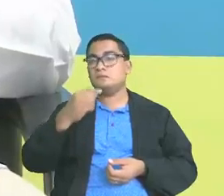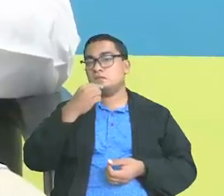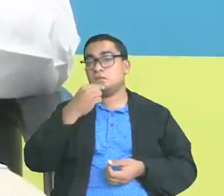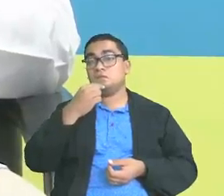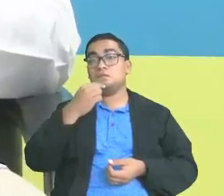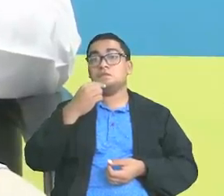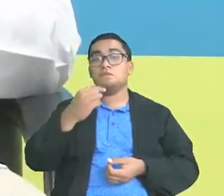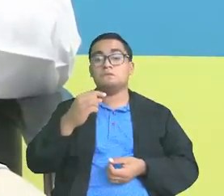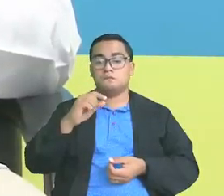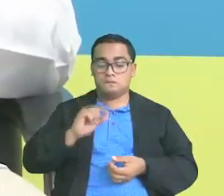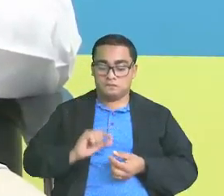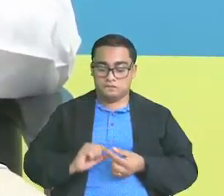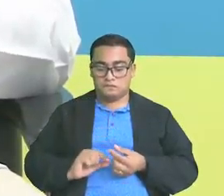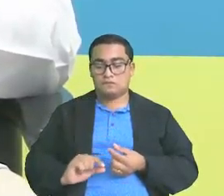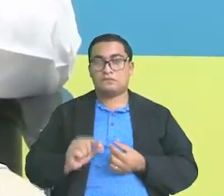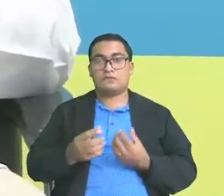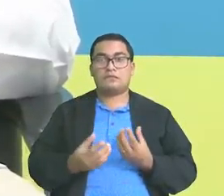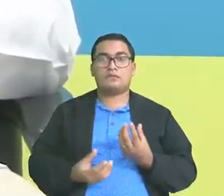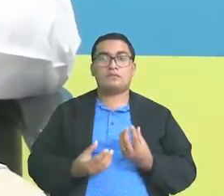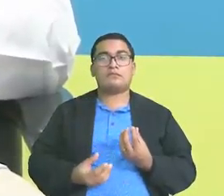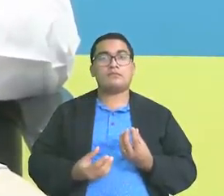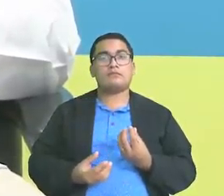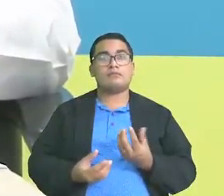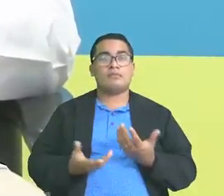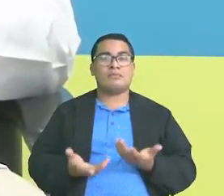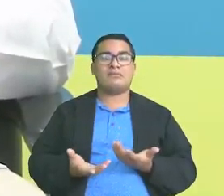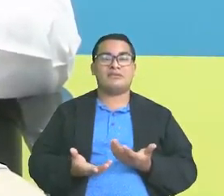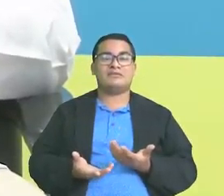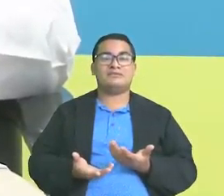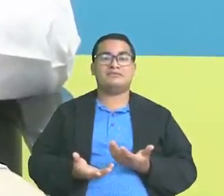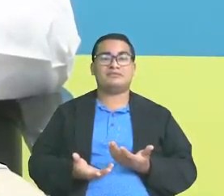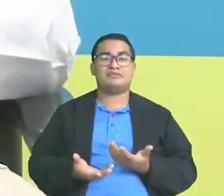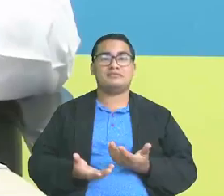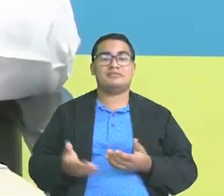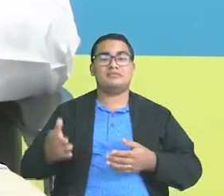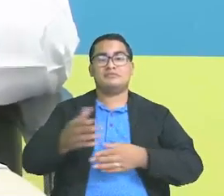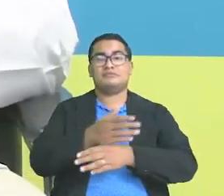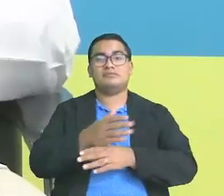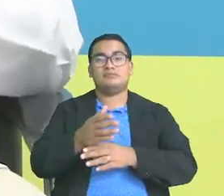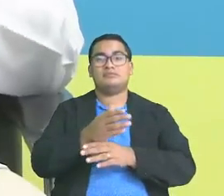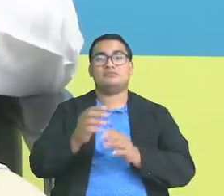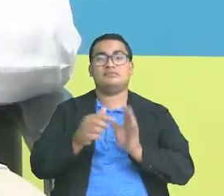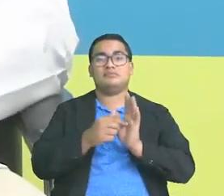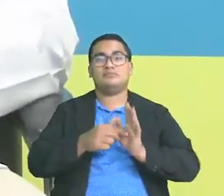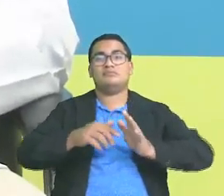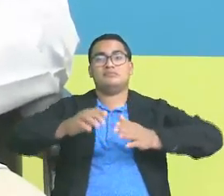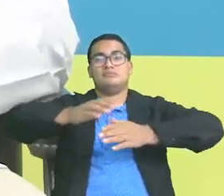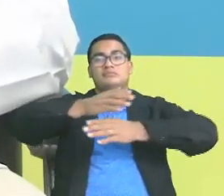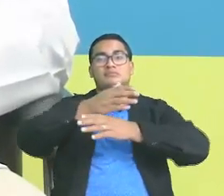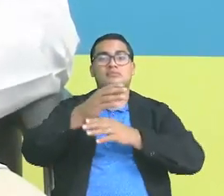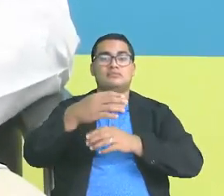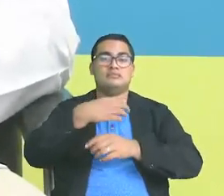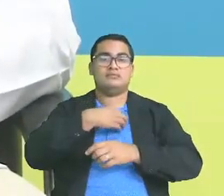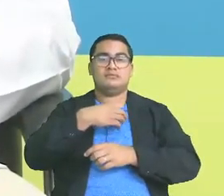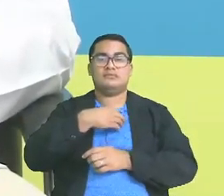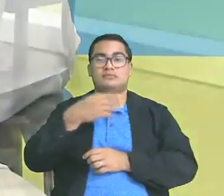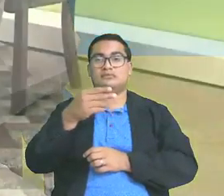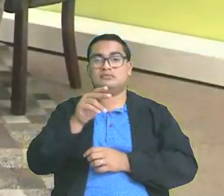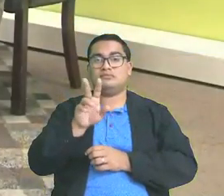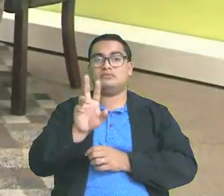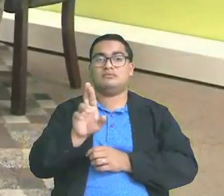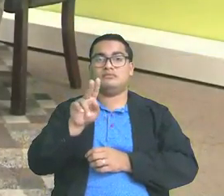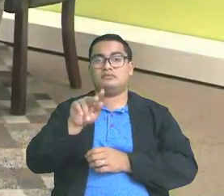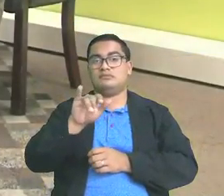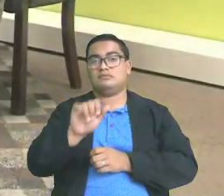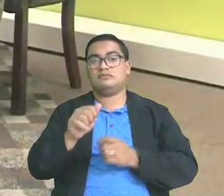conducto, hay entrada de líquido y salida de líquido, que es muy diferente a las características de la hernia como umbilical, tal. Sí, pero